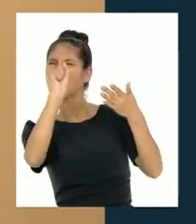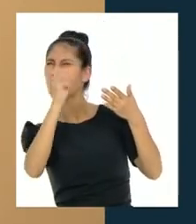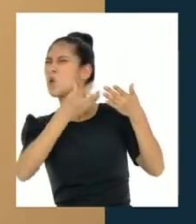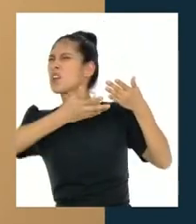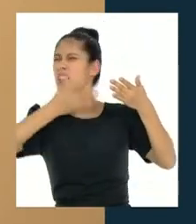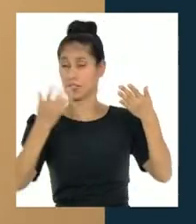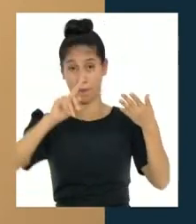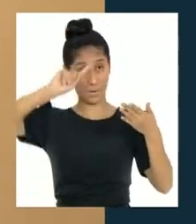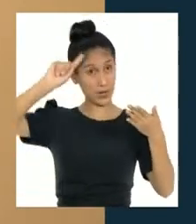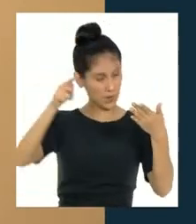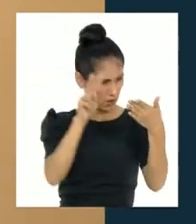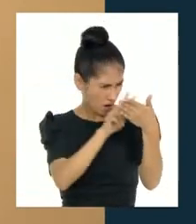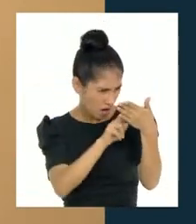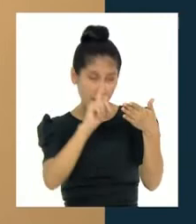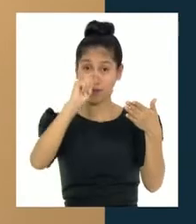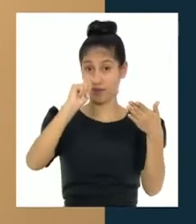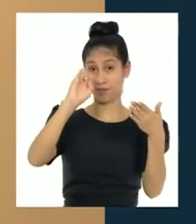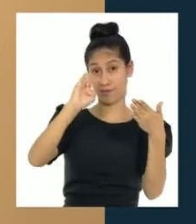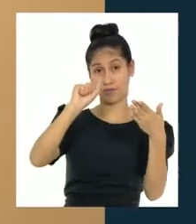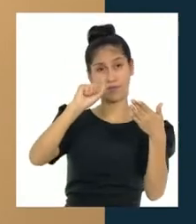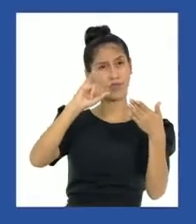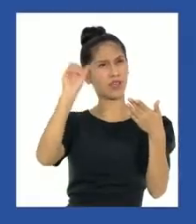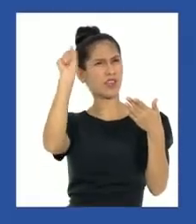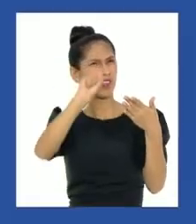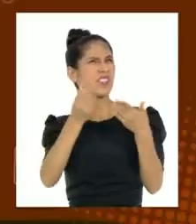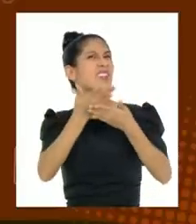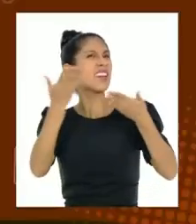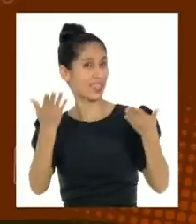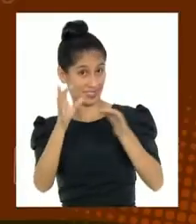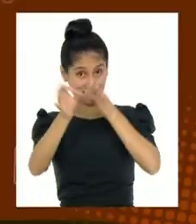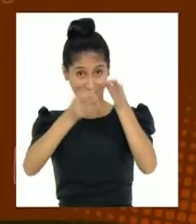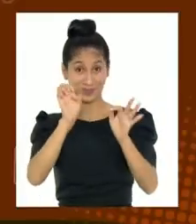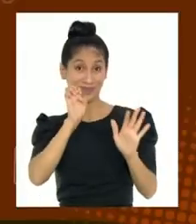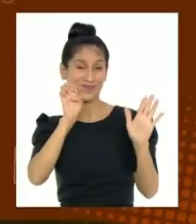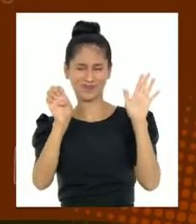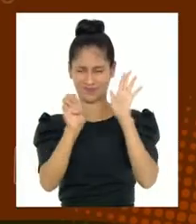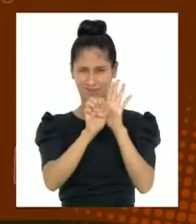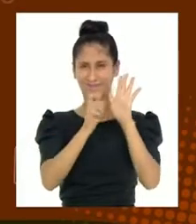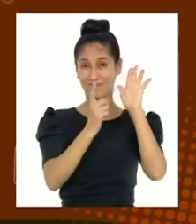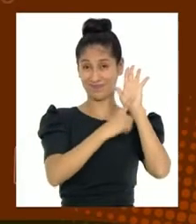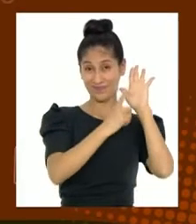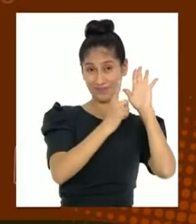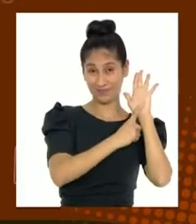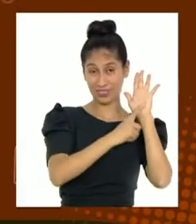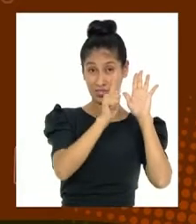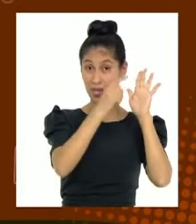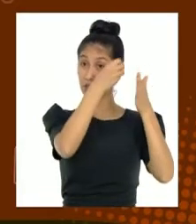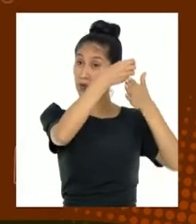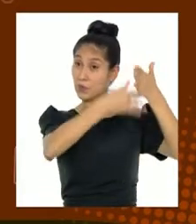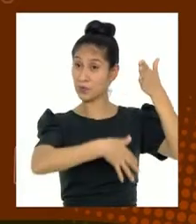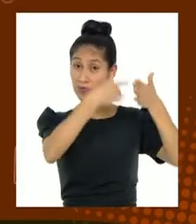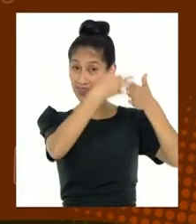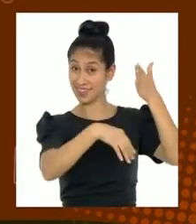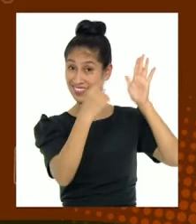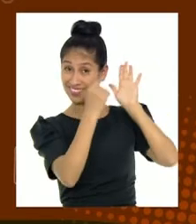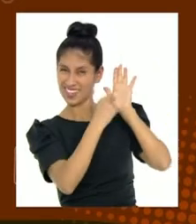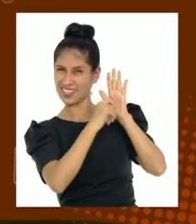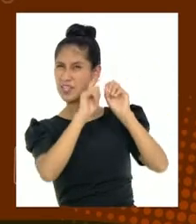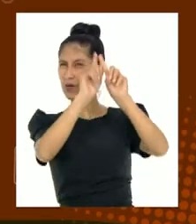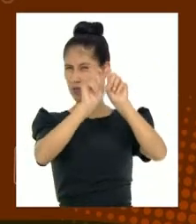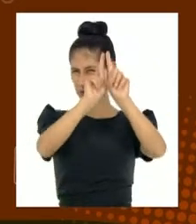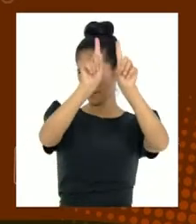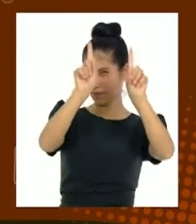una tesis con el siguiente ejemplo. Aquí tenemos un texto en el que se pregunta si